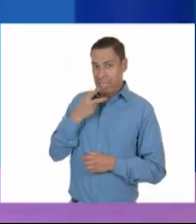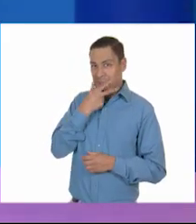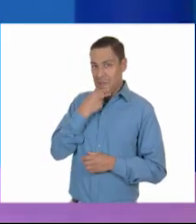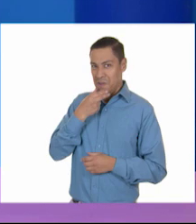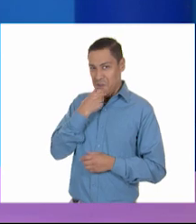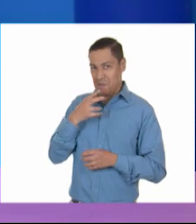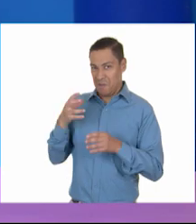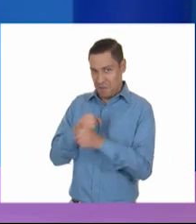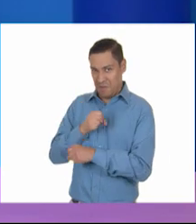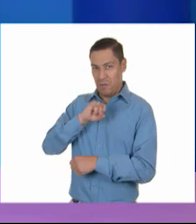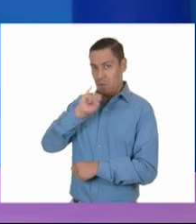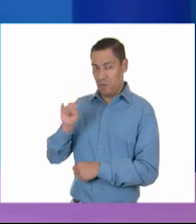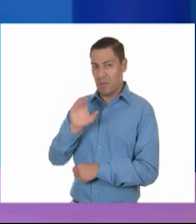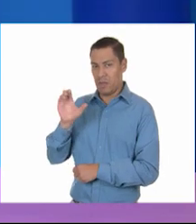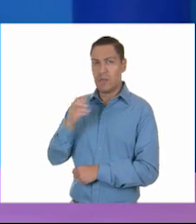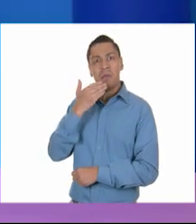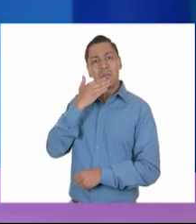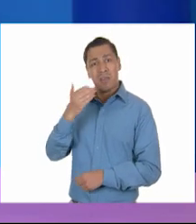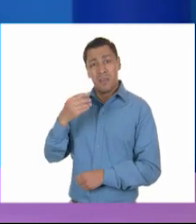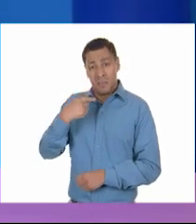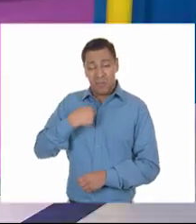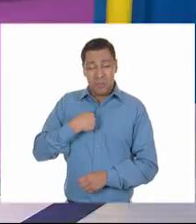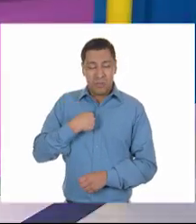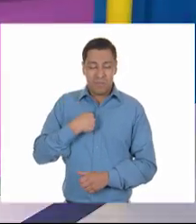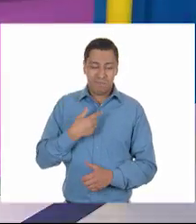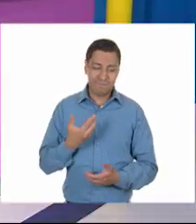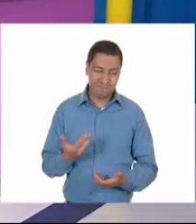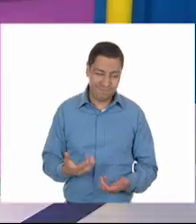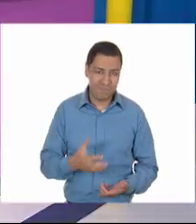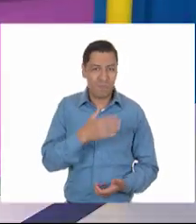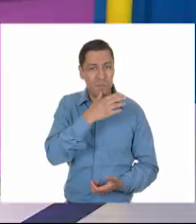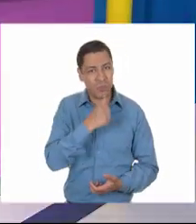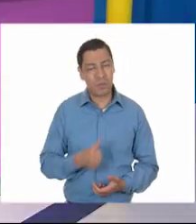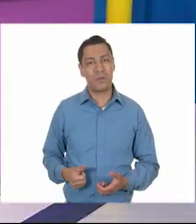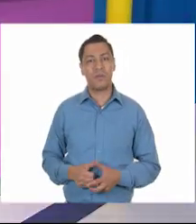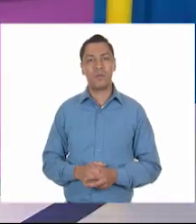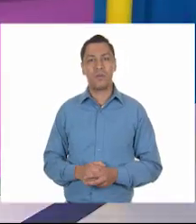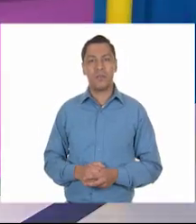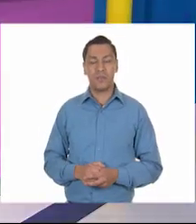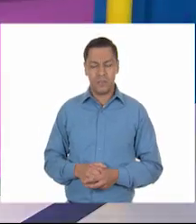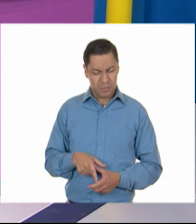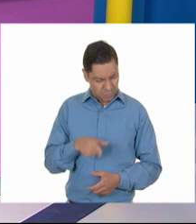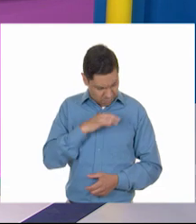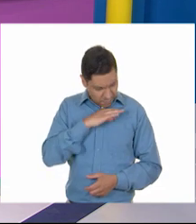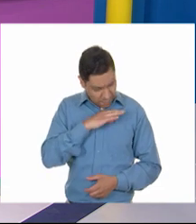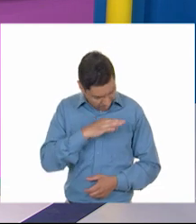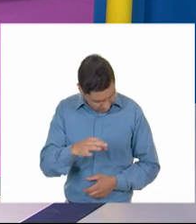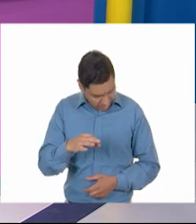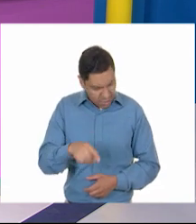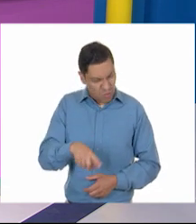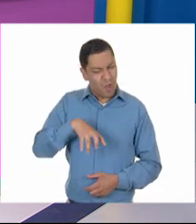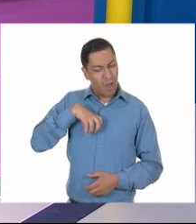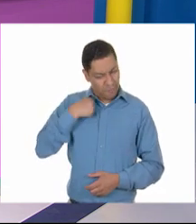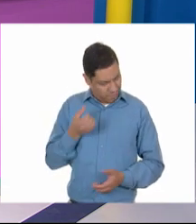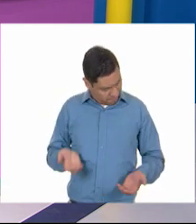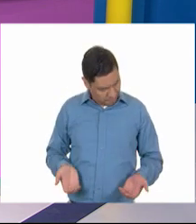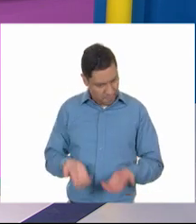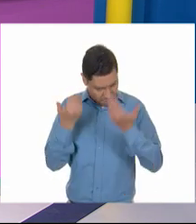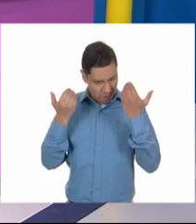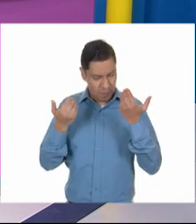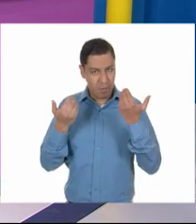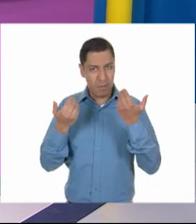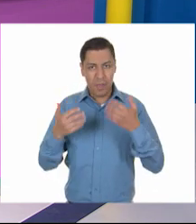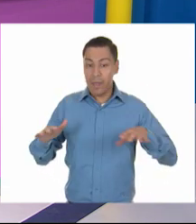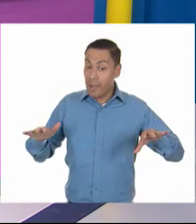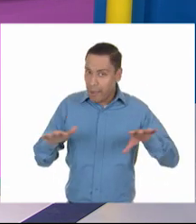y no sé si yo voy a poder hacerlo. Ay, Raulito, claro que sí. Solamente es cuestión de intentarlo. Recuerda que